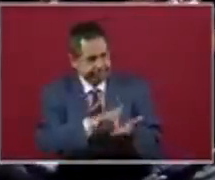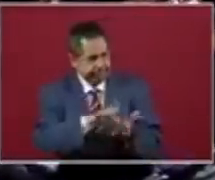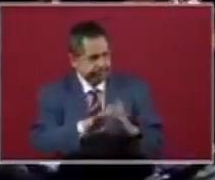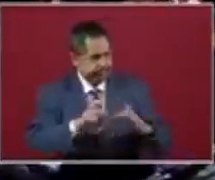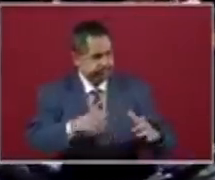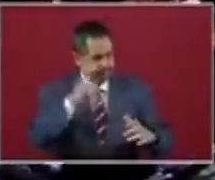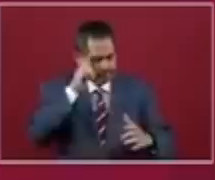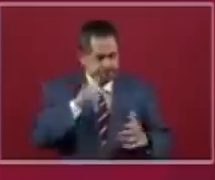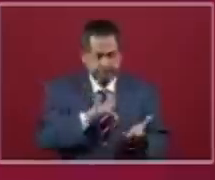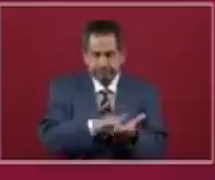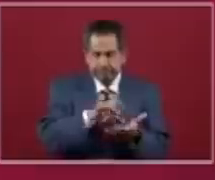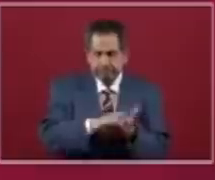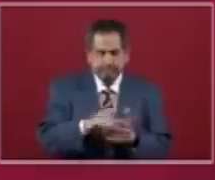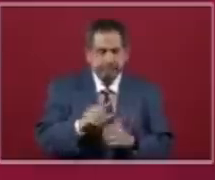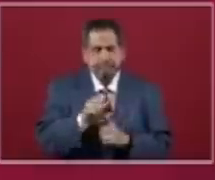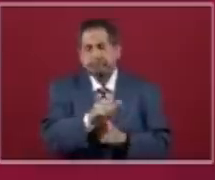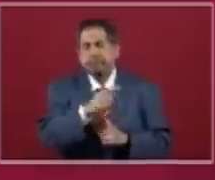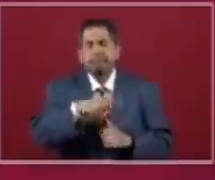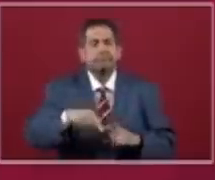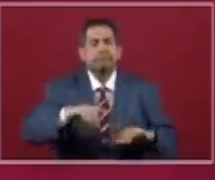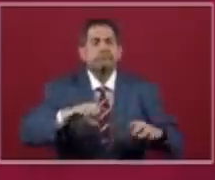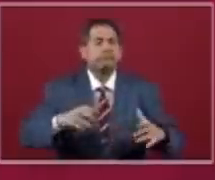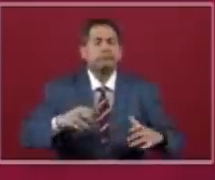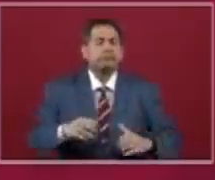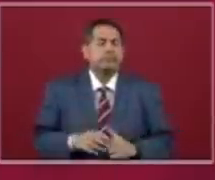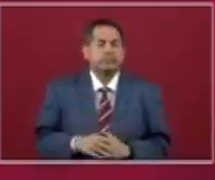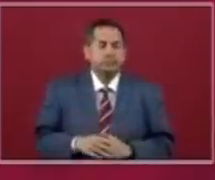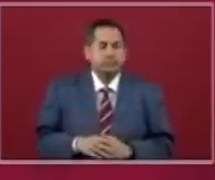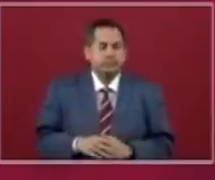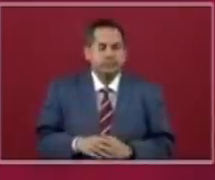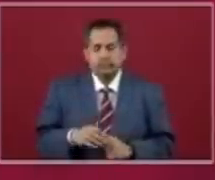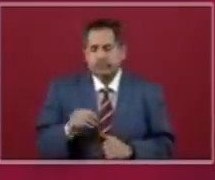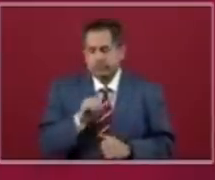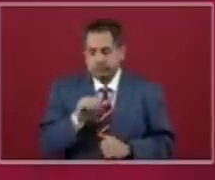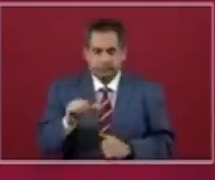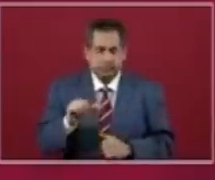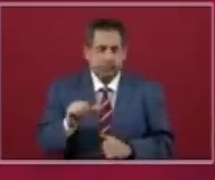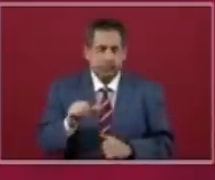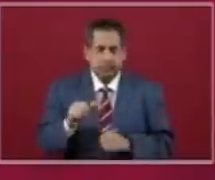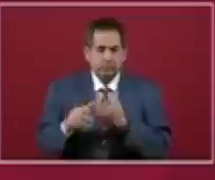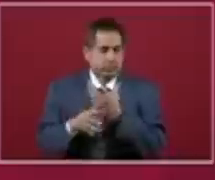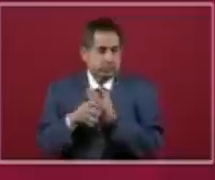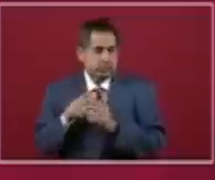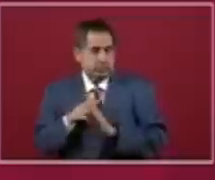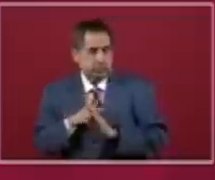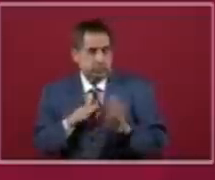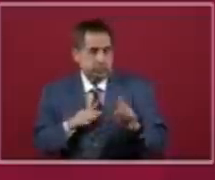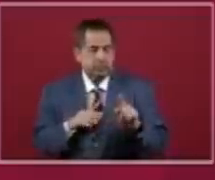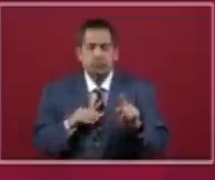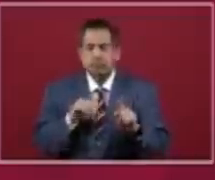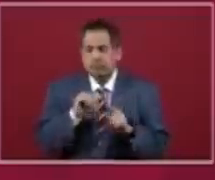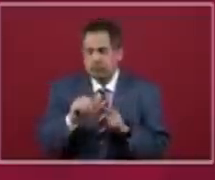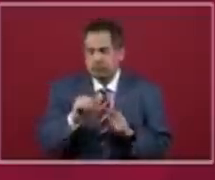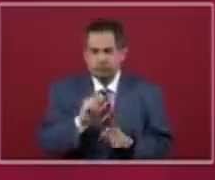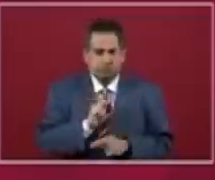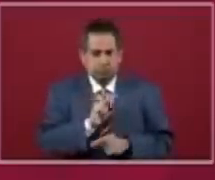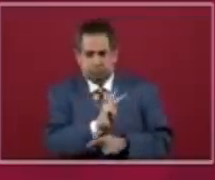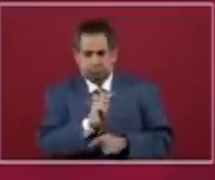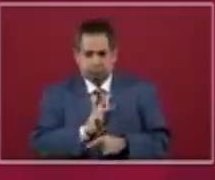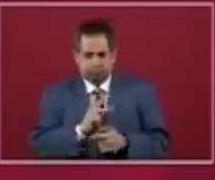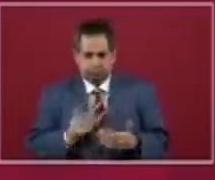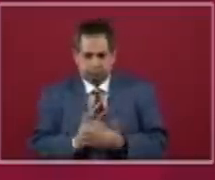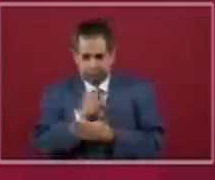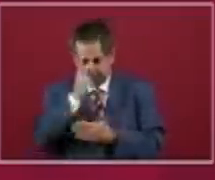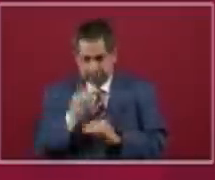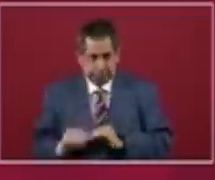de fortalecimiento a los migrantes, a nuestros paisanos que están en Estados